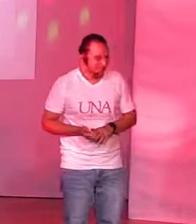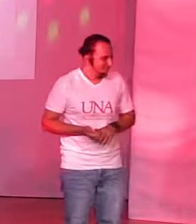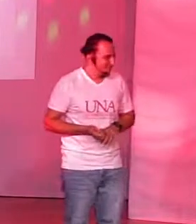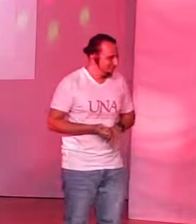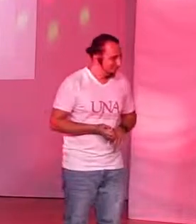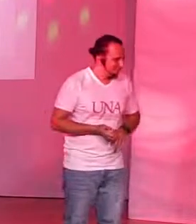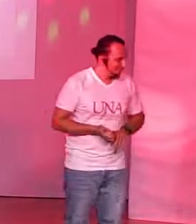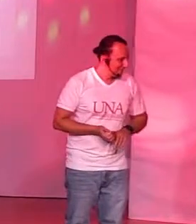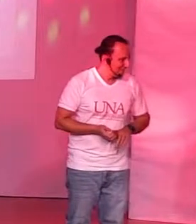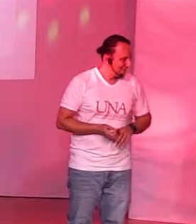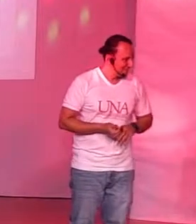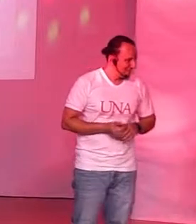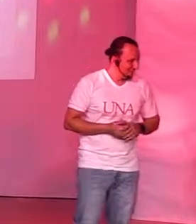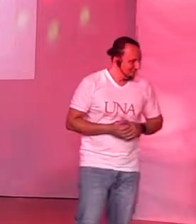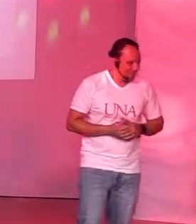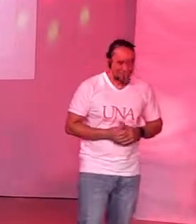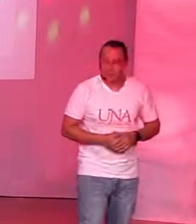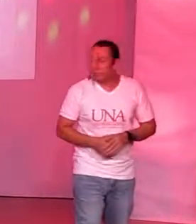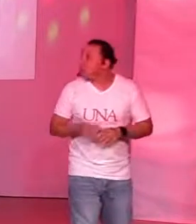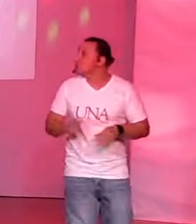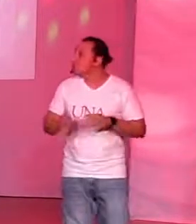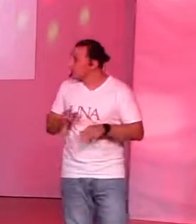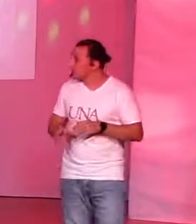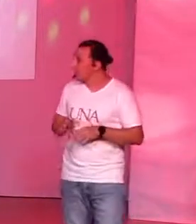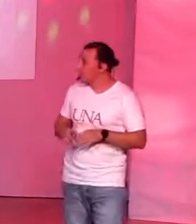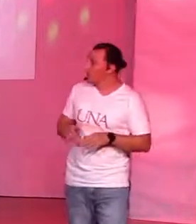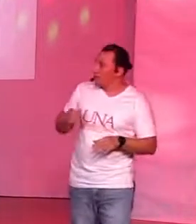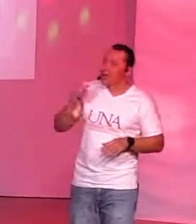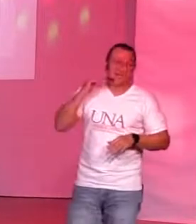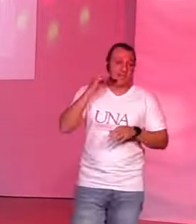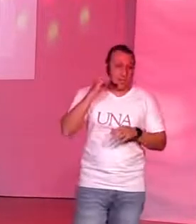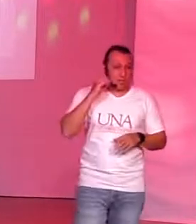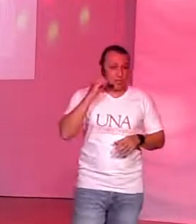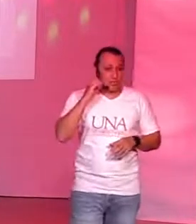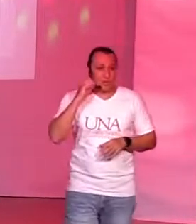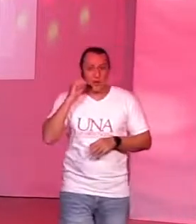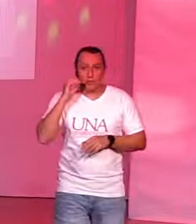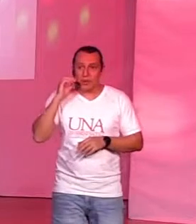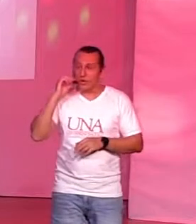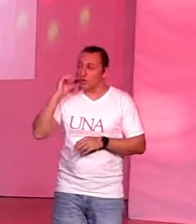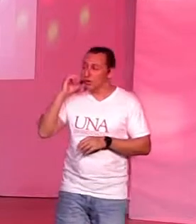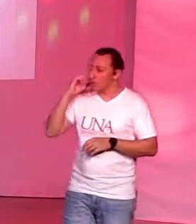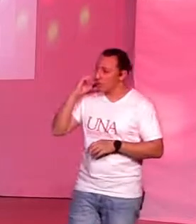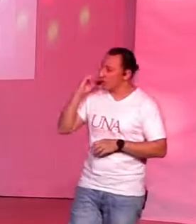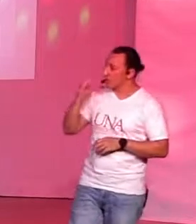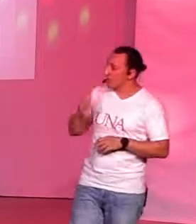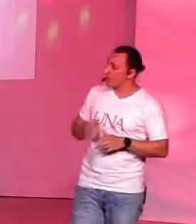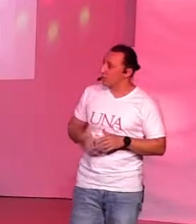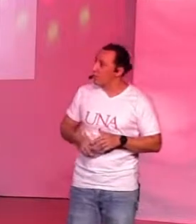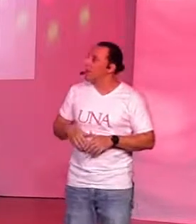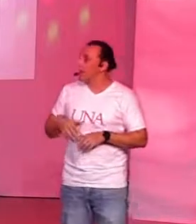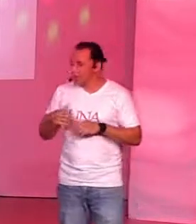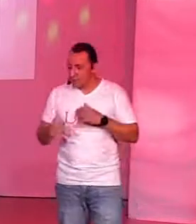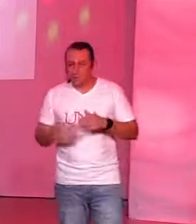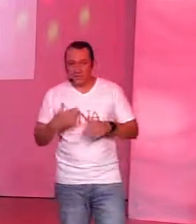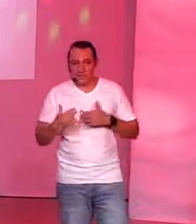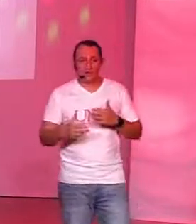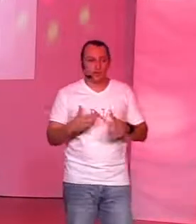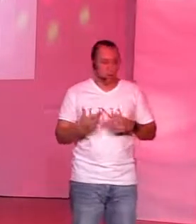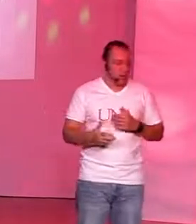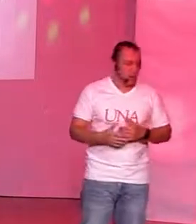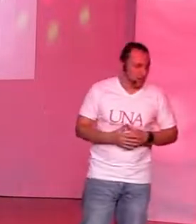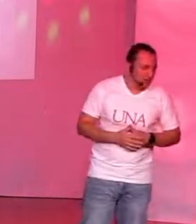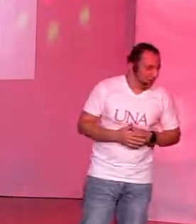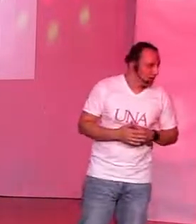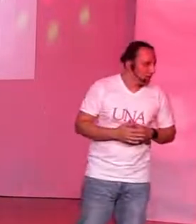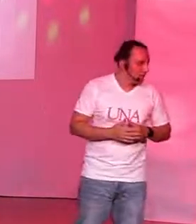Uh-huh. También. Excelente. Excelente. Pongan sus respuestas ahí, ¿verdad? Sí. Y que no se les olvide poner el correo también, porque es la forma en que las compañeras